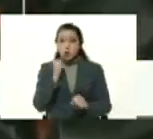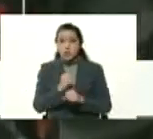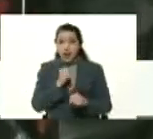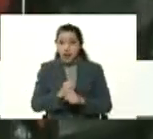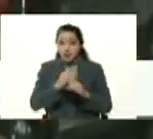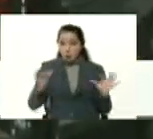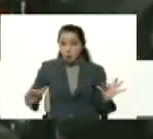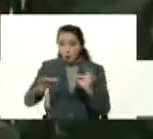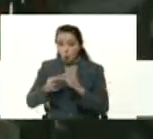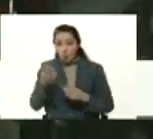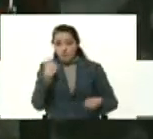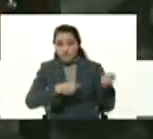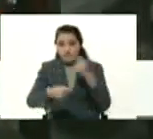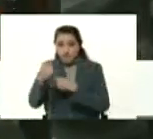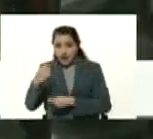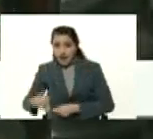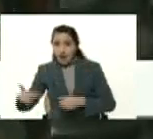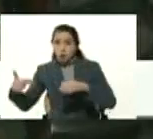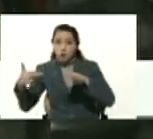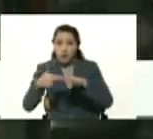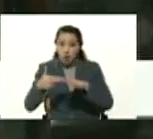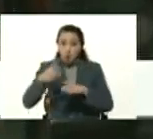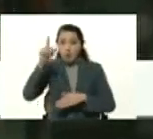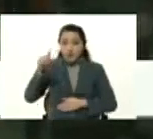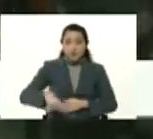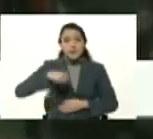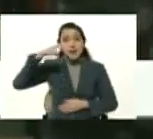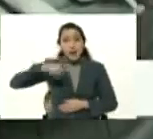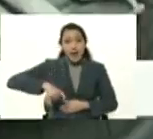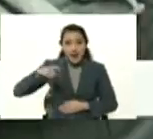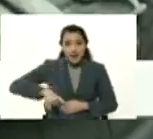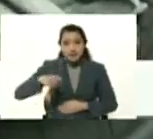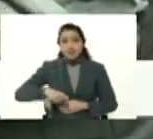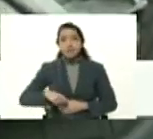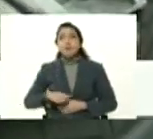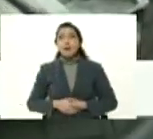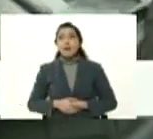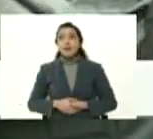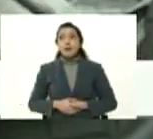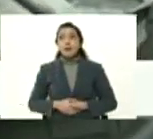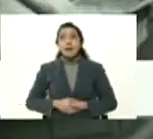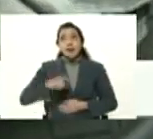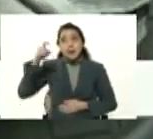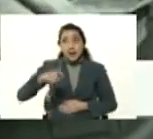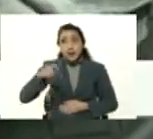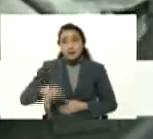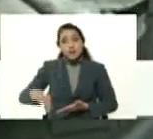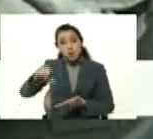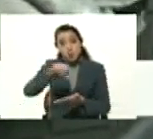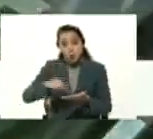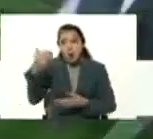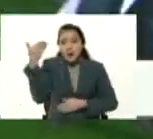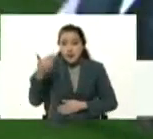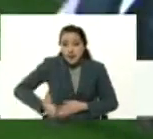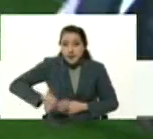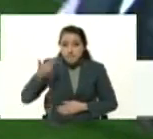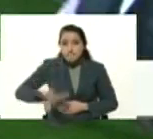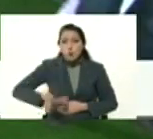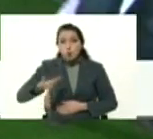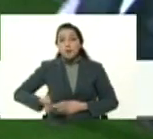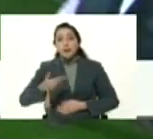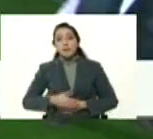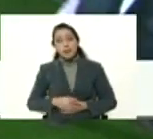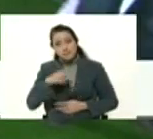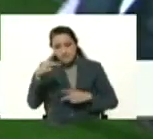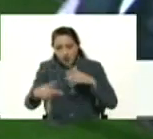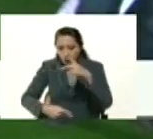mercado nacional de combustible para todas las necesidades del insumo tan necesario para el